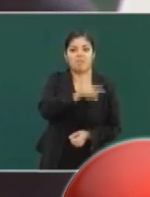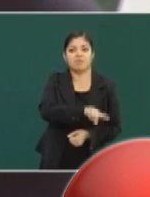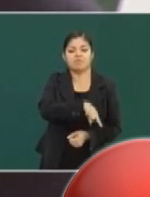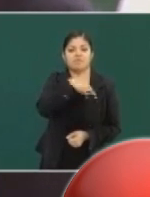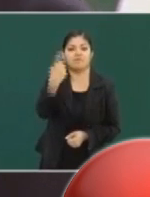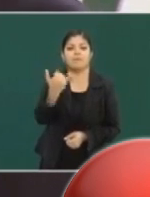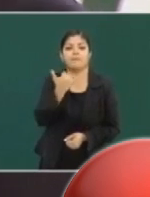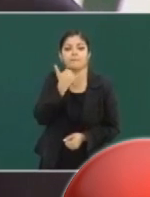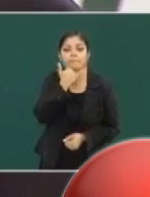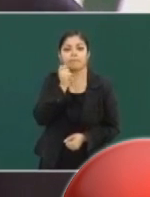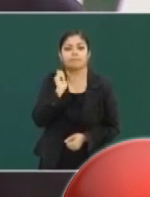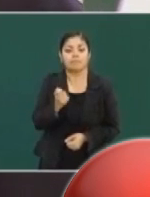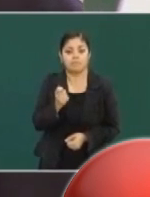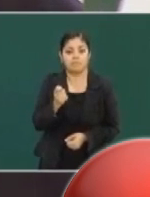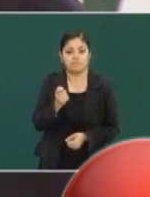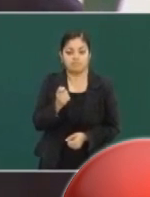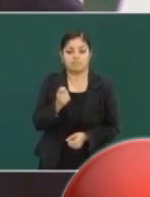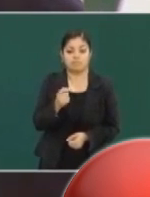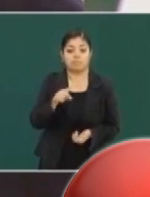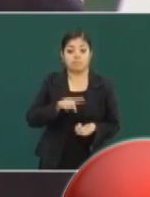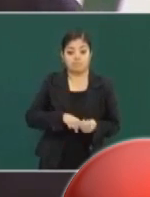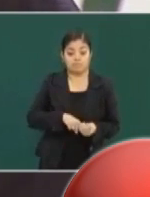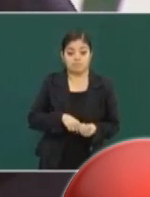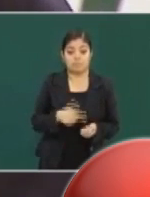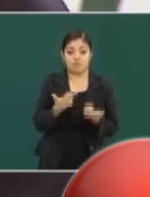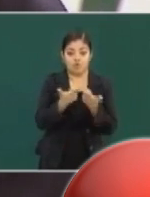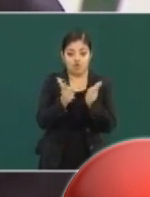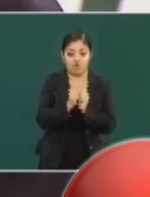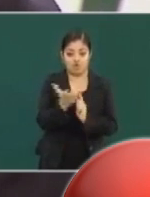los porfiristas,